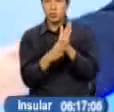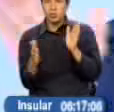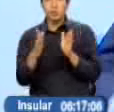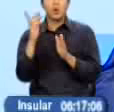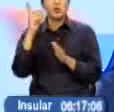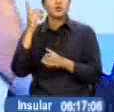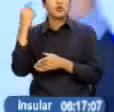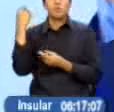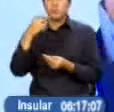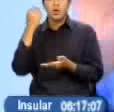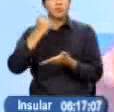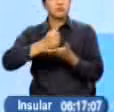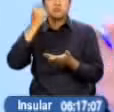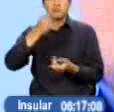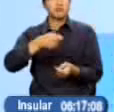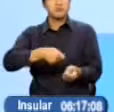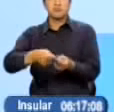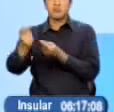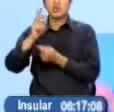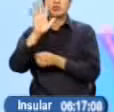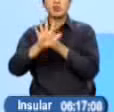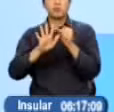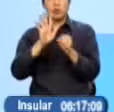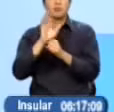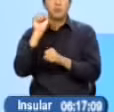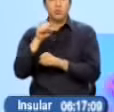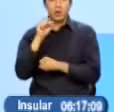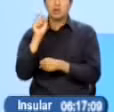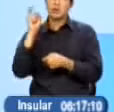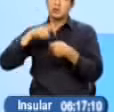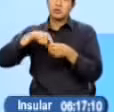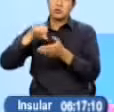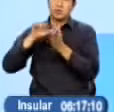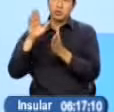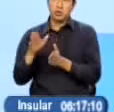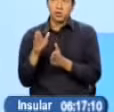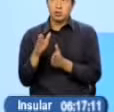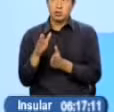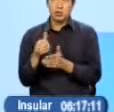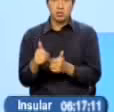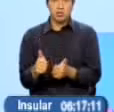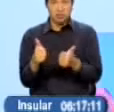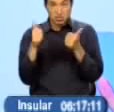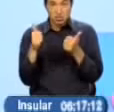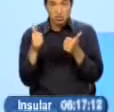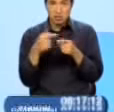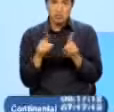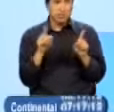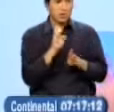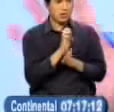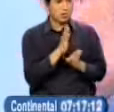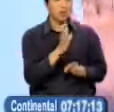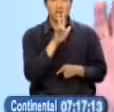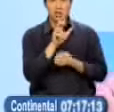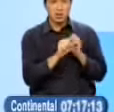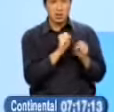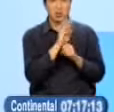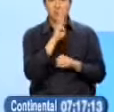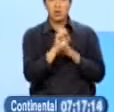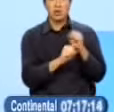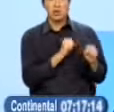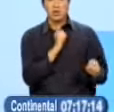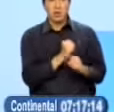dan la residencia de por vida y a los 45 años incluso puede aplicar a la nacionalidad eso dista mucho de lo que le pasa a un ecuatoriano que cuesta 30-40 años